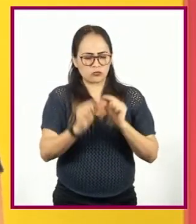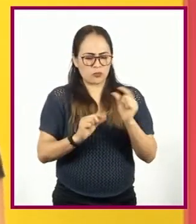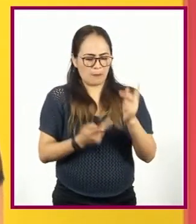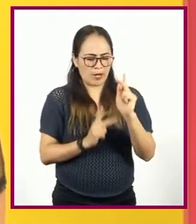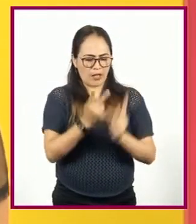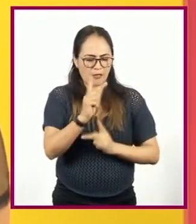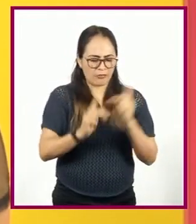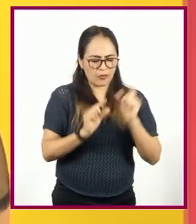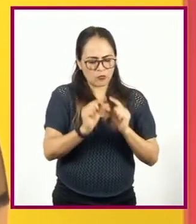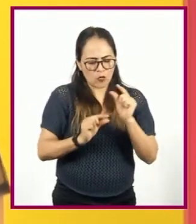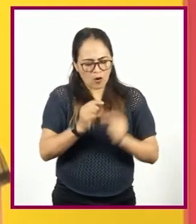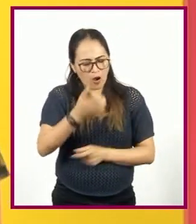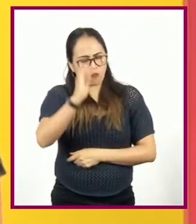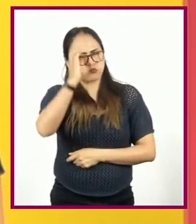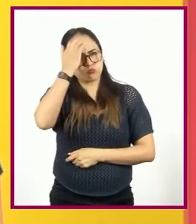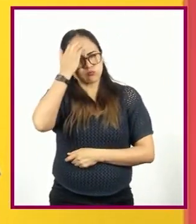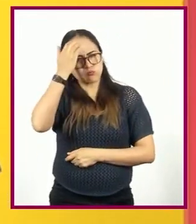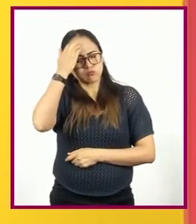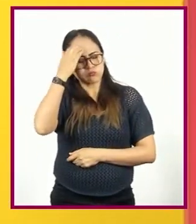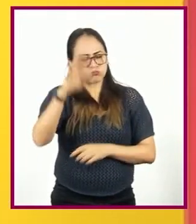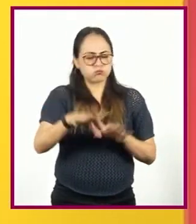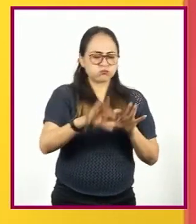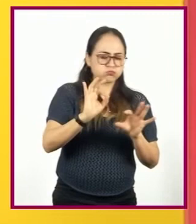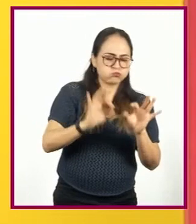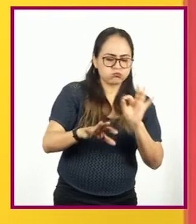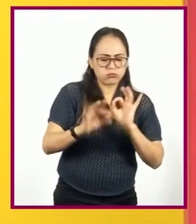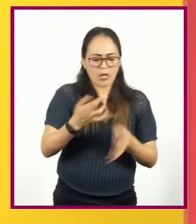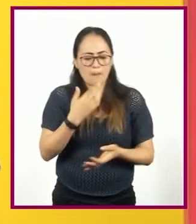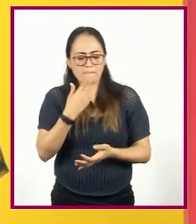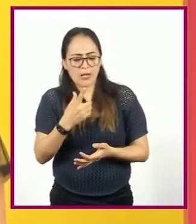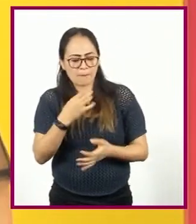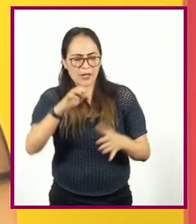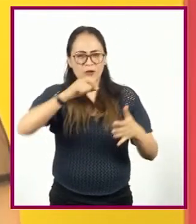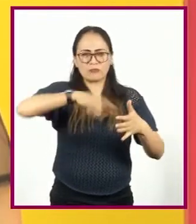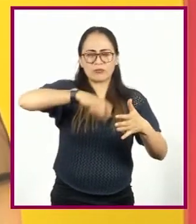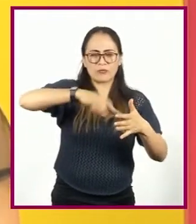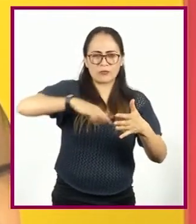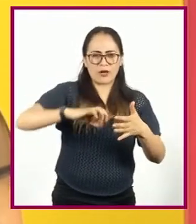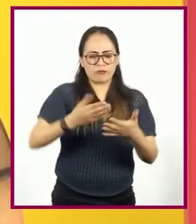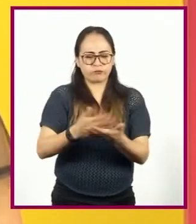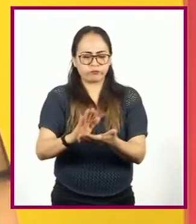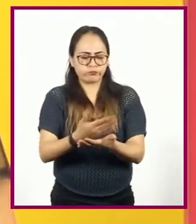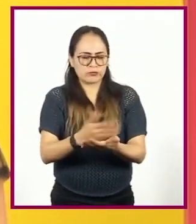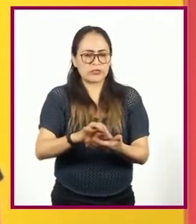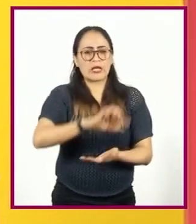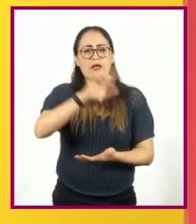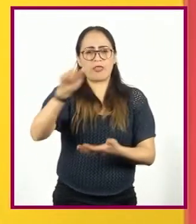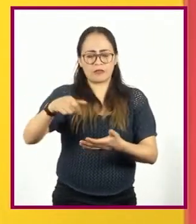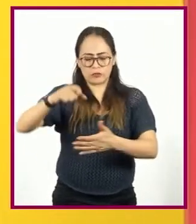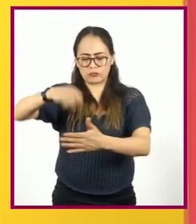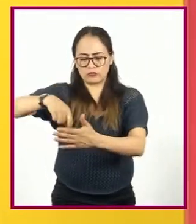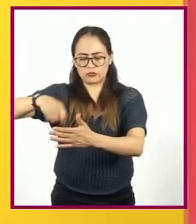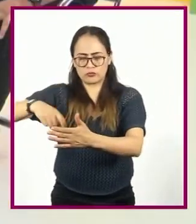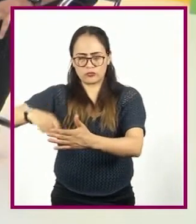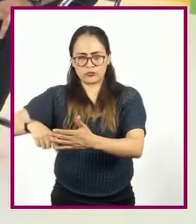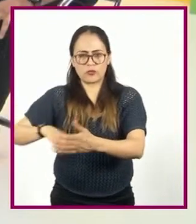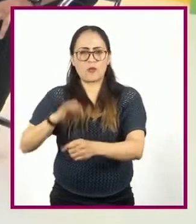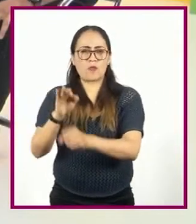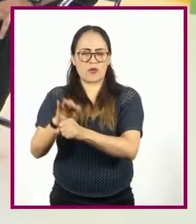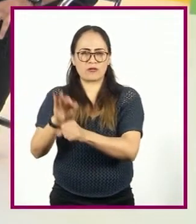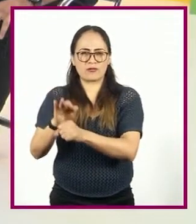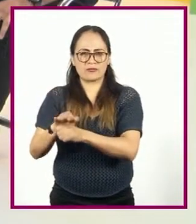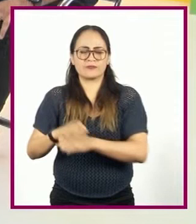plantas, que consistía en seleccionar las mejores semillas para sembrar y protegerlas de la maleza.